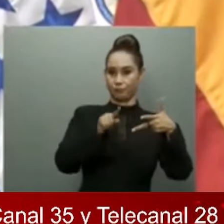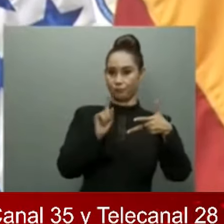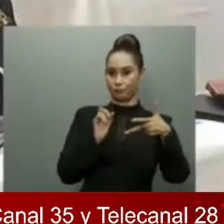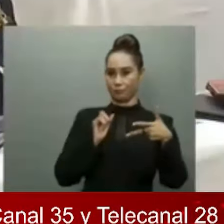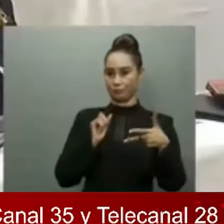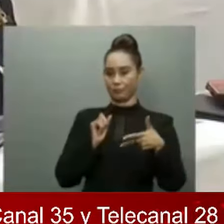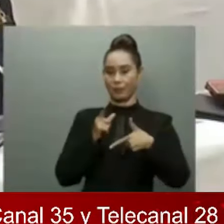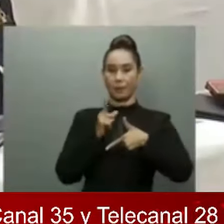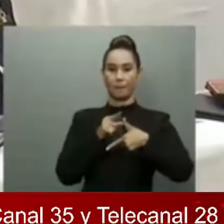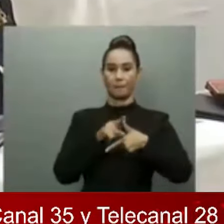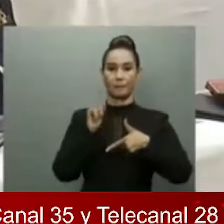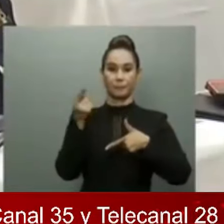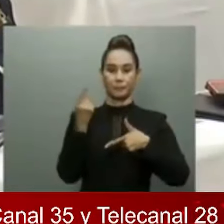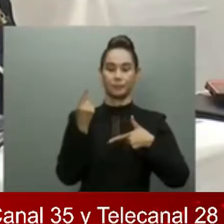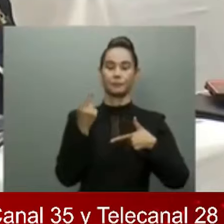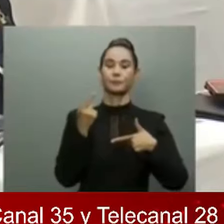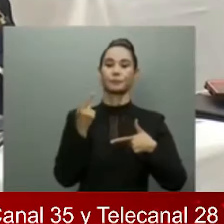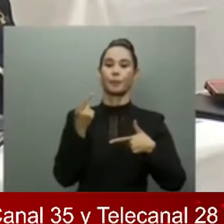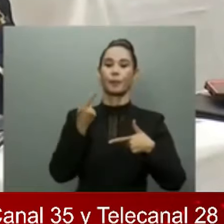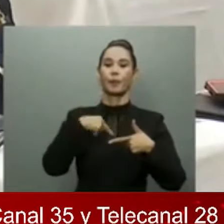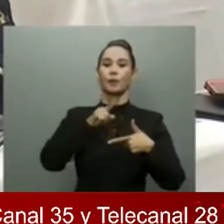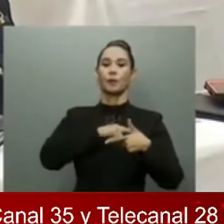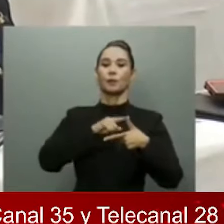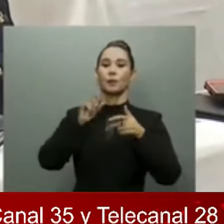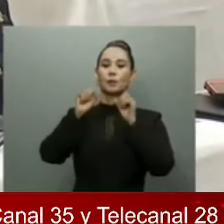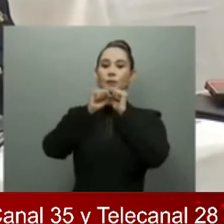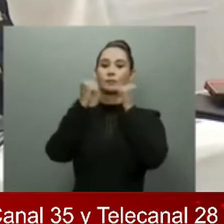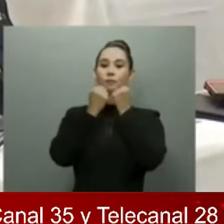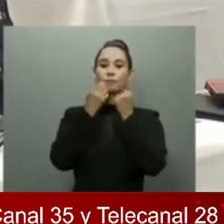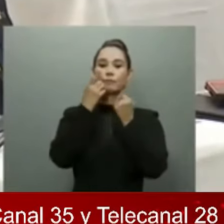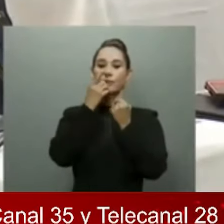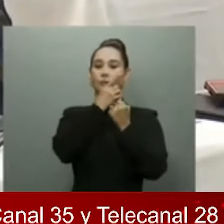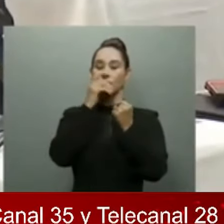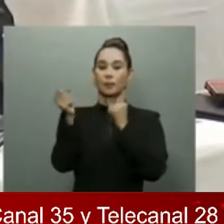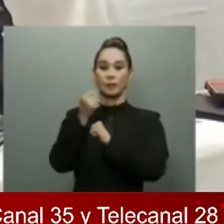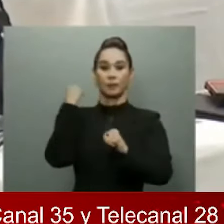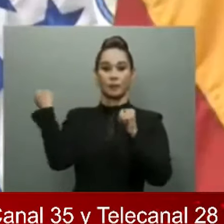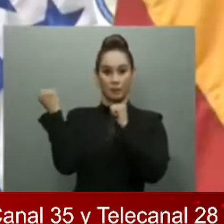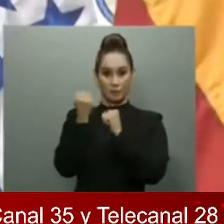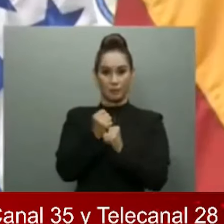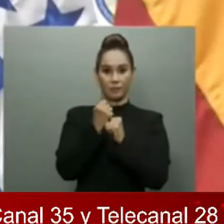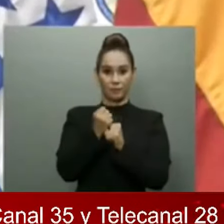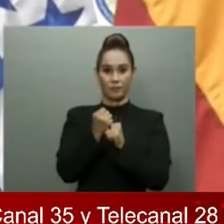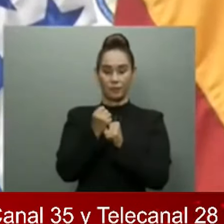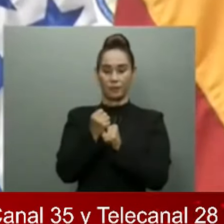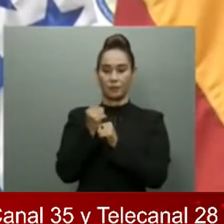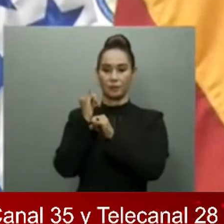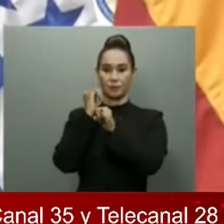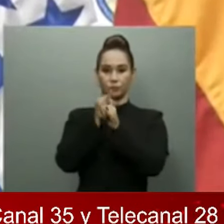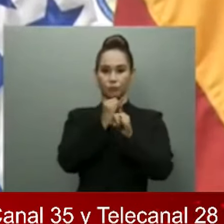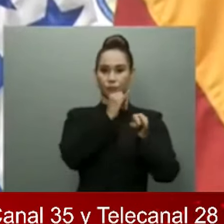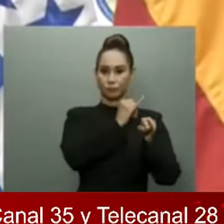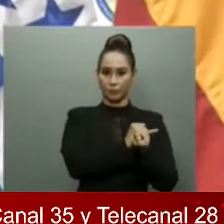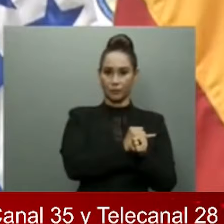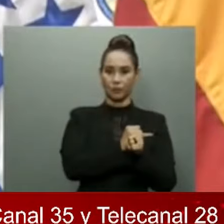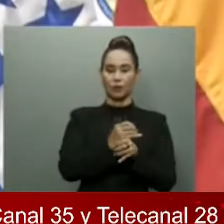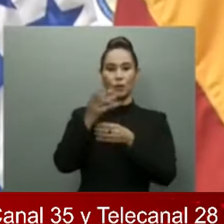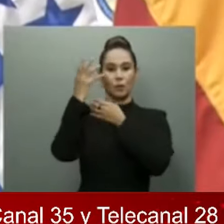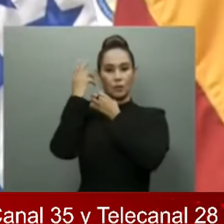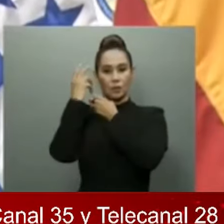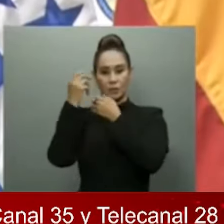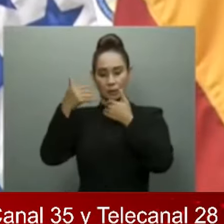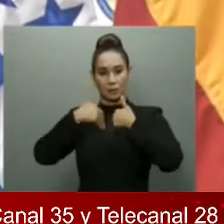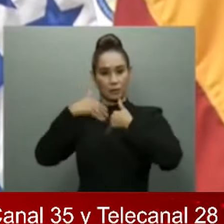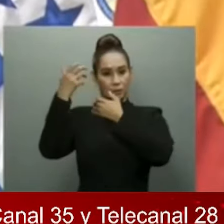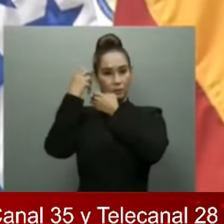de estos es nuestra sociedad para fortalecer la legitimidad institucional, la credibilidad, la